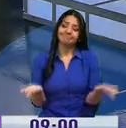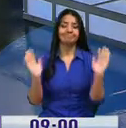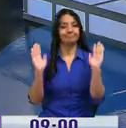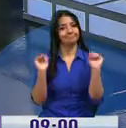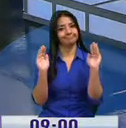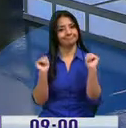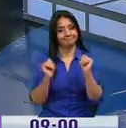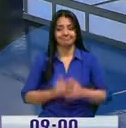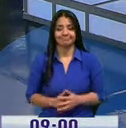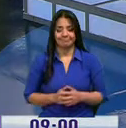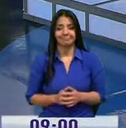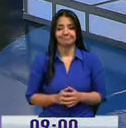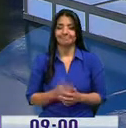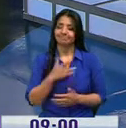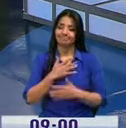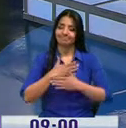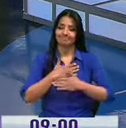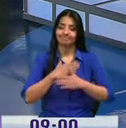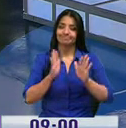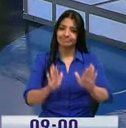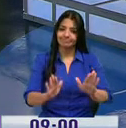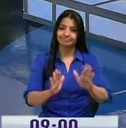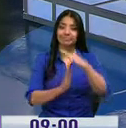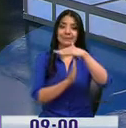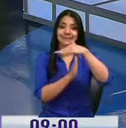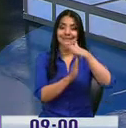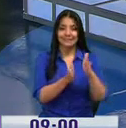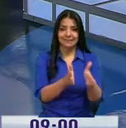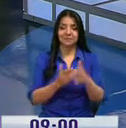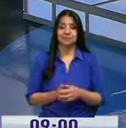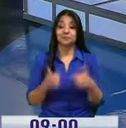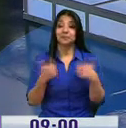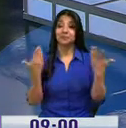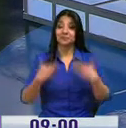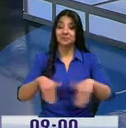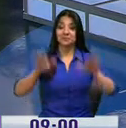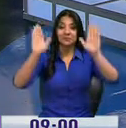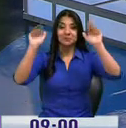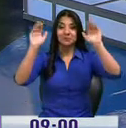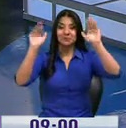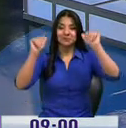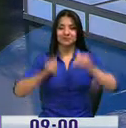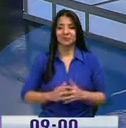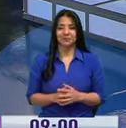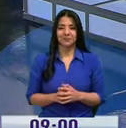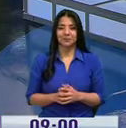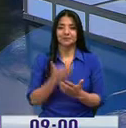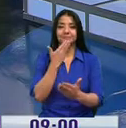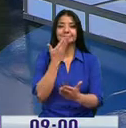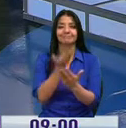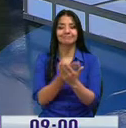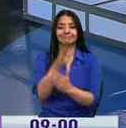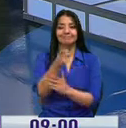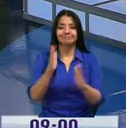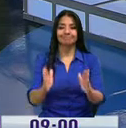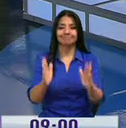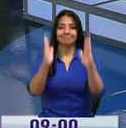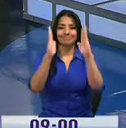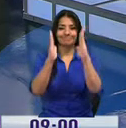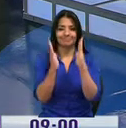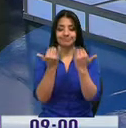pena, buen vuelo. Qué pena, pero bueno. Esa es la verdad. En paz. Y bueno, ha llegado la hora de despedirnos. Hora de irnos, mi querida. Agradecerles muchísimo por habernos